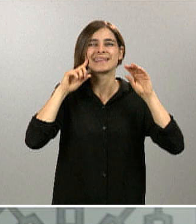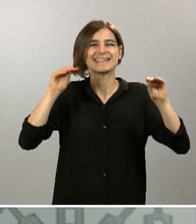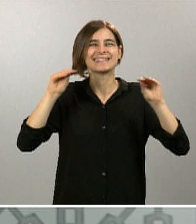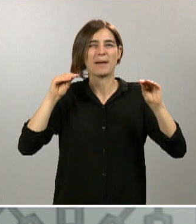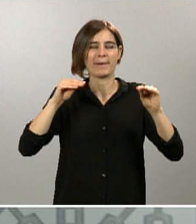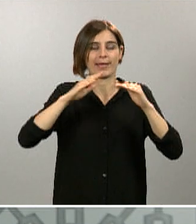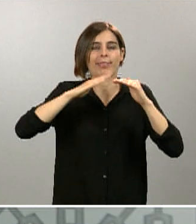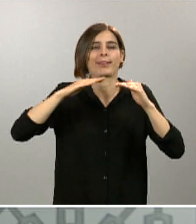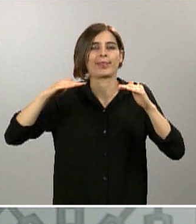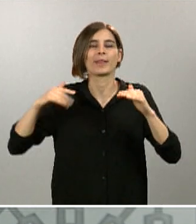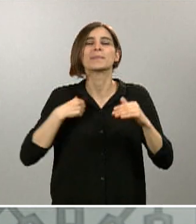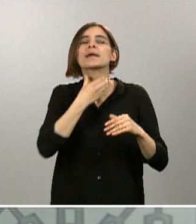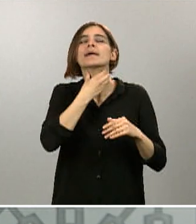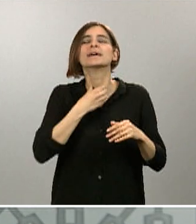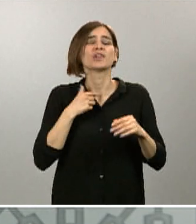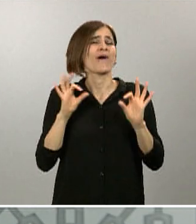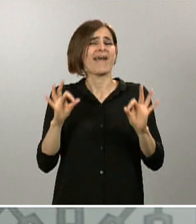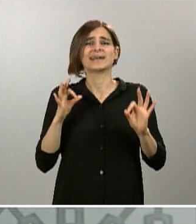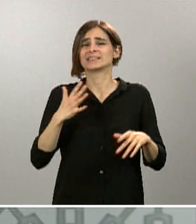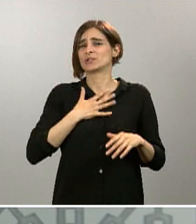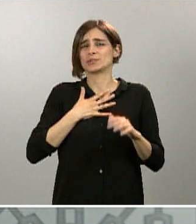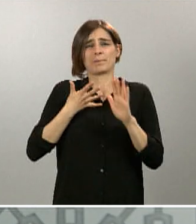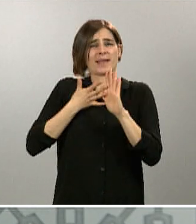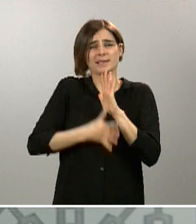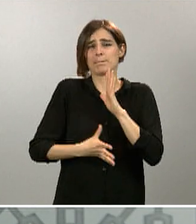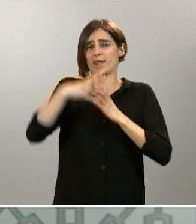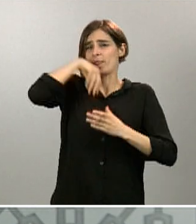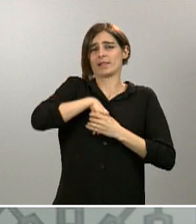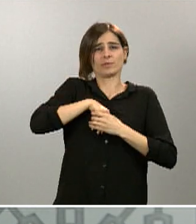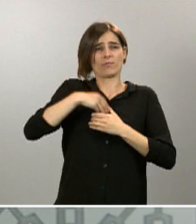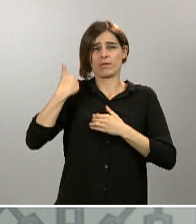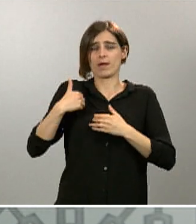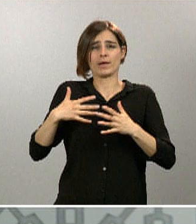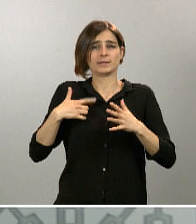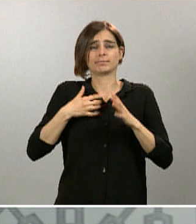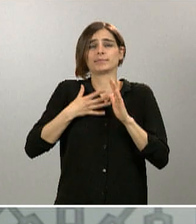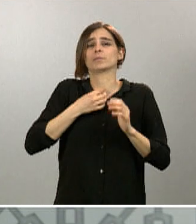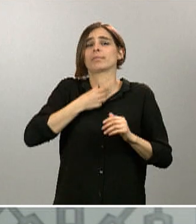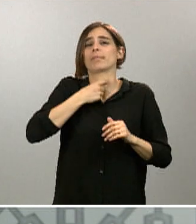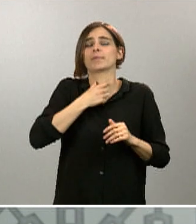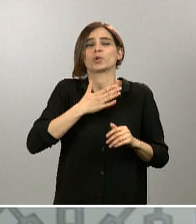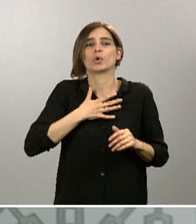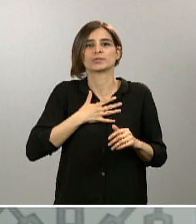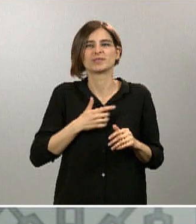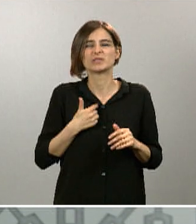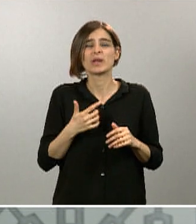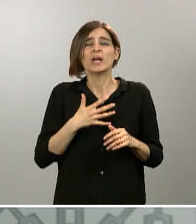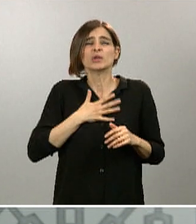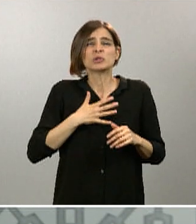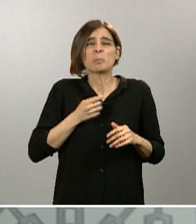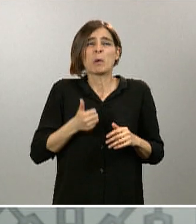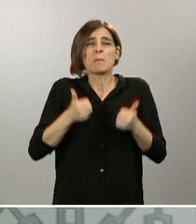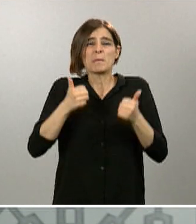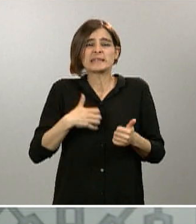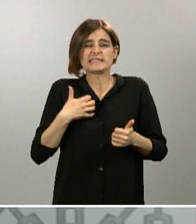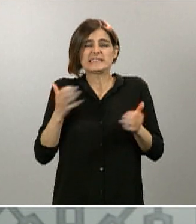un poco de tos crónica, por lo tanto tampoco me ha molestado demasiado tener un poco más. Sí que es cierto